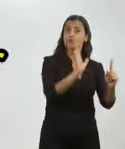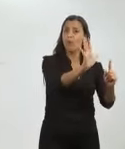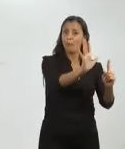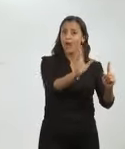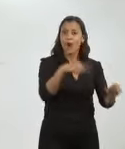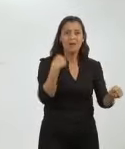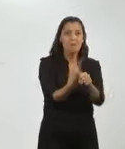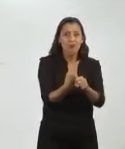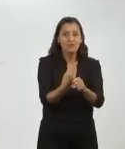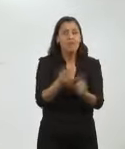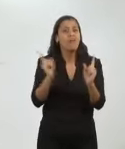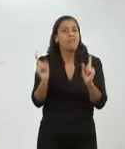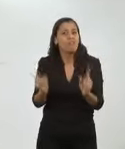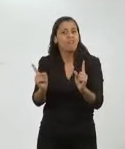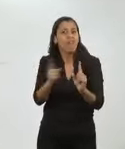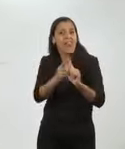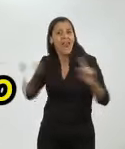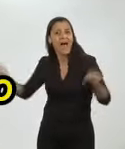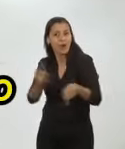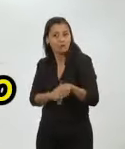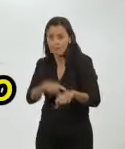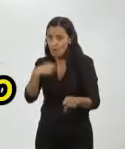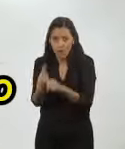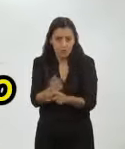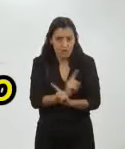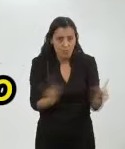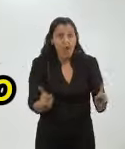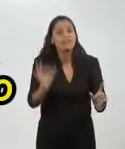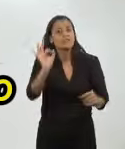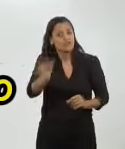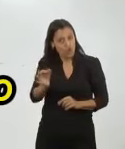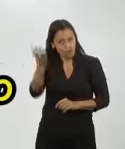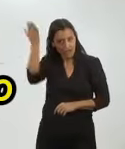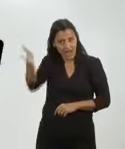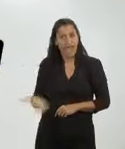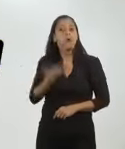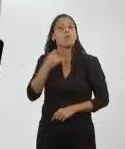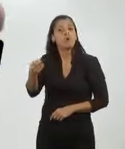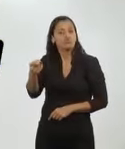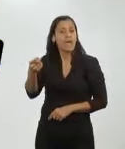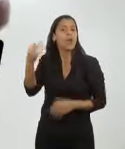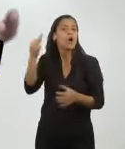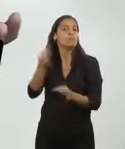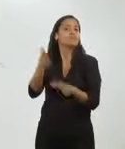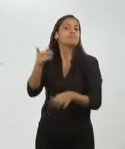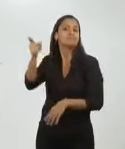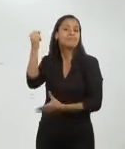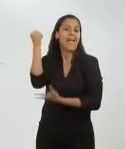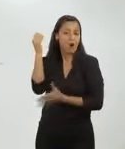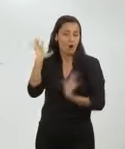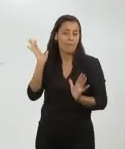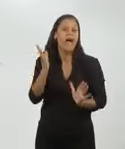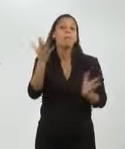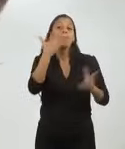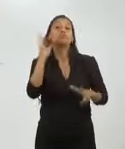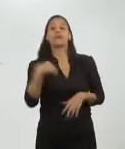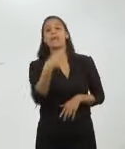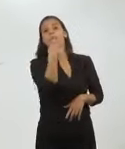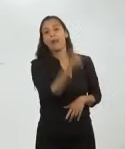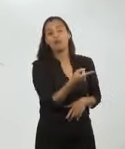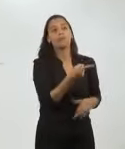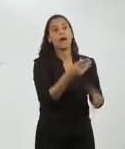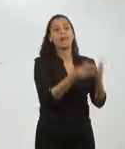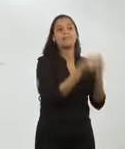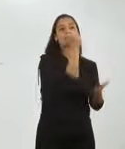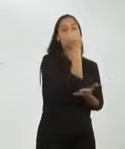poder sostener sé que usted Vocero presidencial sé que es especialista económico Me encantaría preguntárselo el presidente o el ministro de economía pero